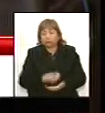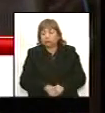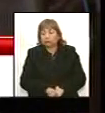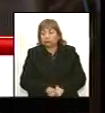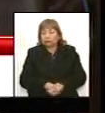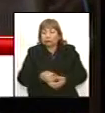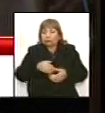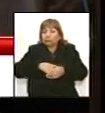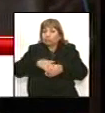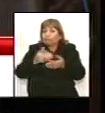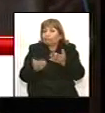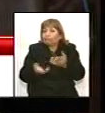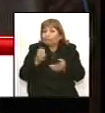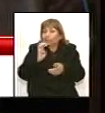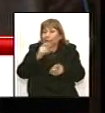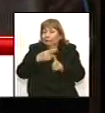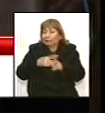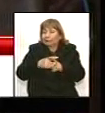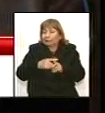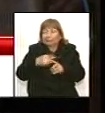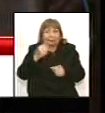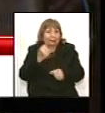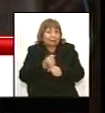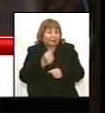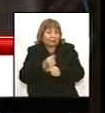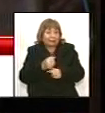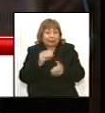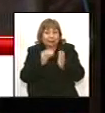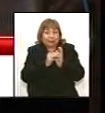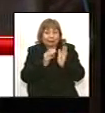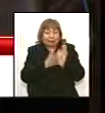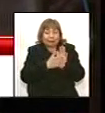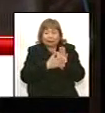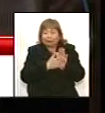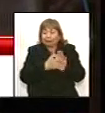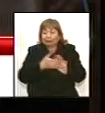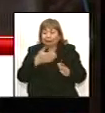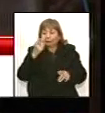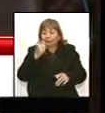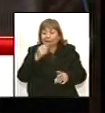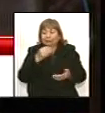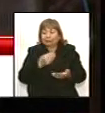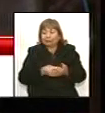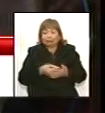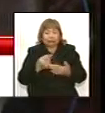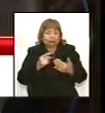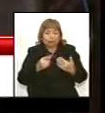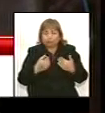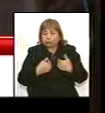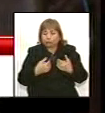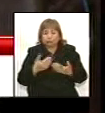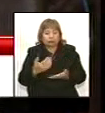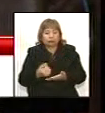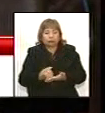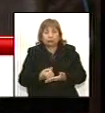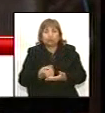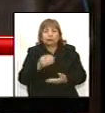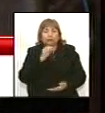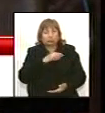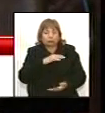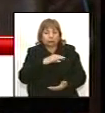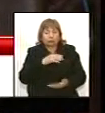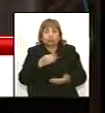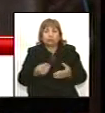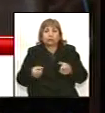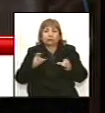En el caso de los ex trabajadores inscritos en el Registro Nacional de Trabajadores Cesados Irregularmente, que no puedan acceder al beneficio de